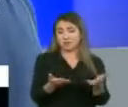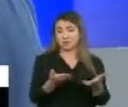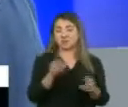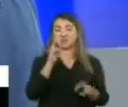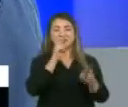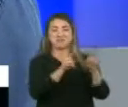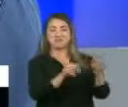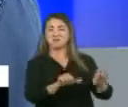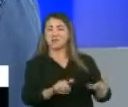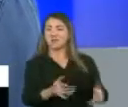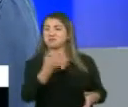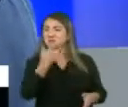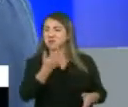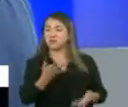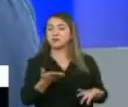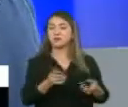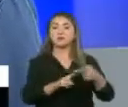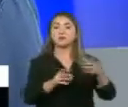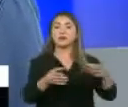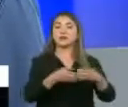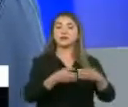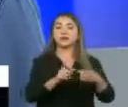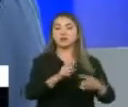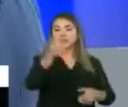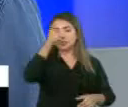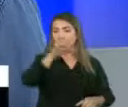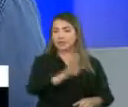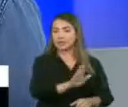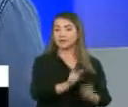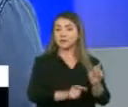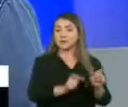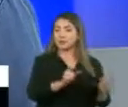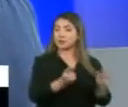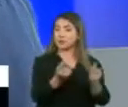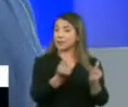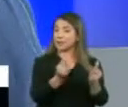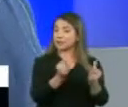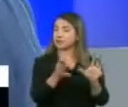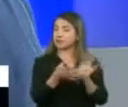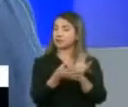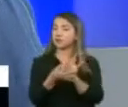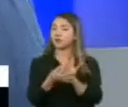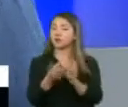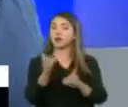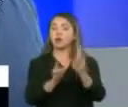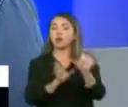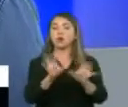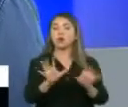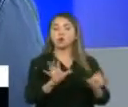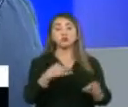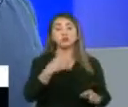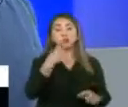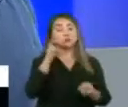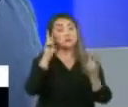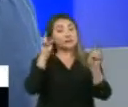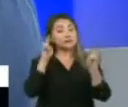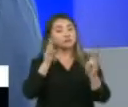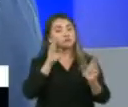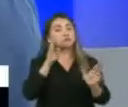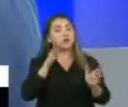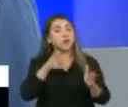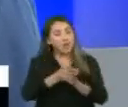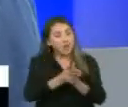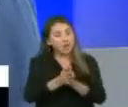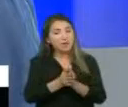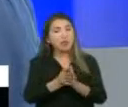en algunos momentos el hecho de que desde los partidos no se condene a personas que aparentemente están vinculadas a ciertos hechos, pero yo digo aparentemente intencionalmente. ¿Por qué?